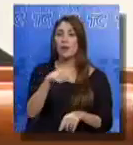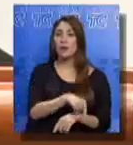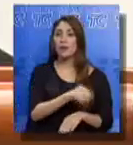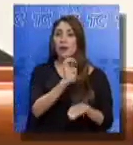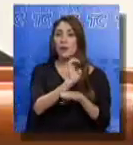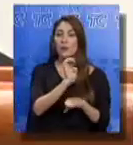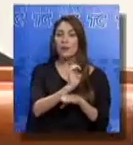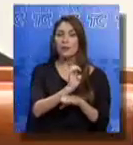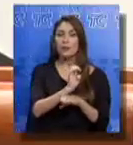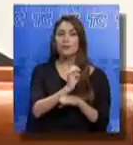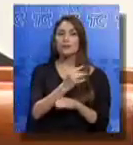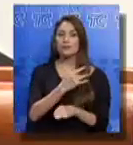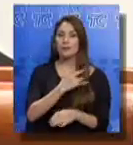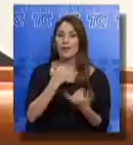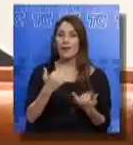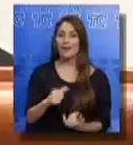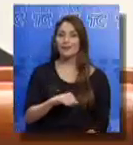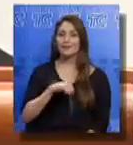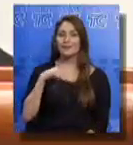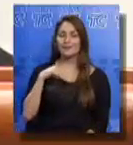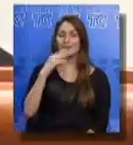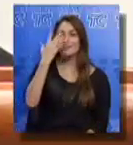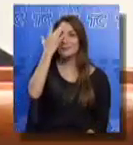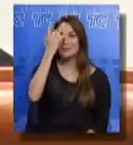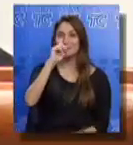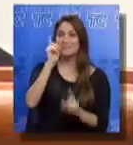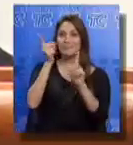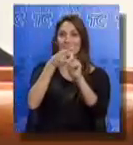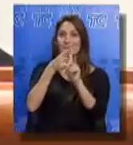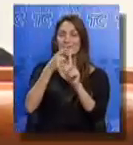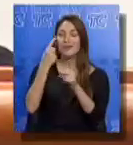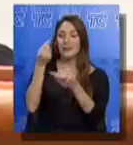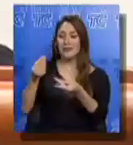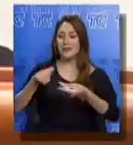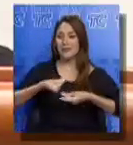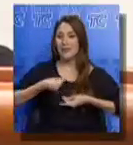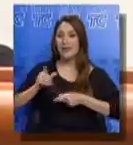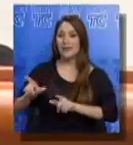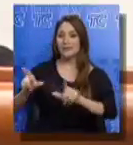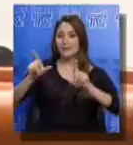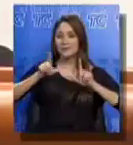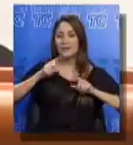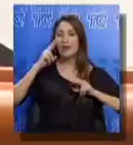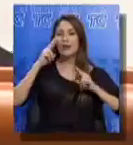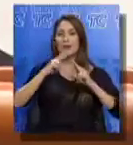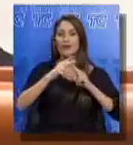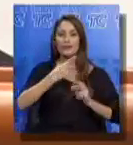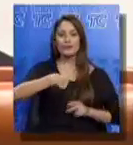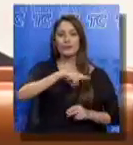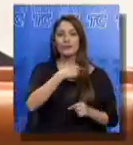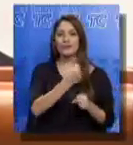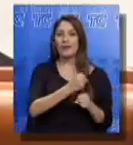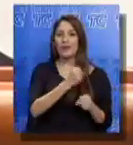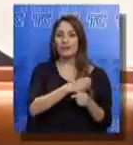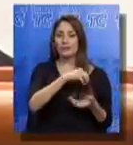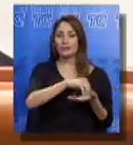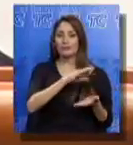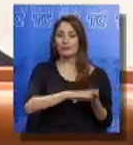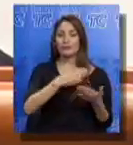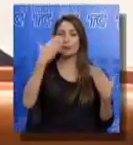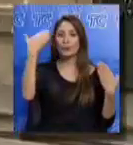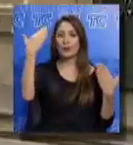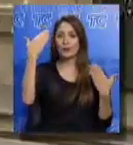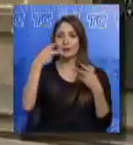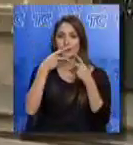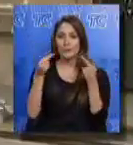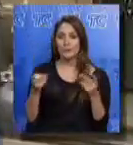Ecuador, y nos sentimos orgullosos de que es el primero en recibir este reconocimiento por la aplicación de políticas